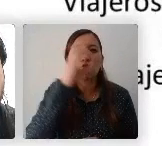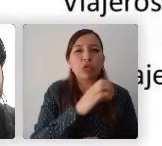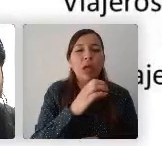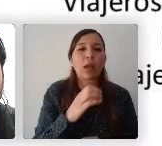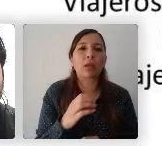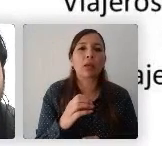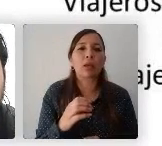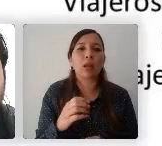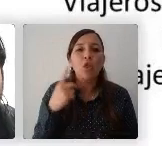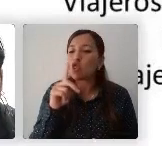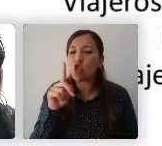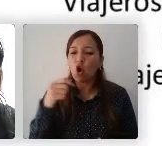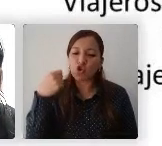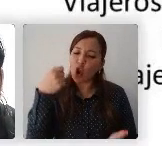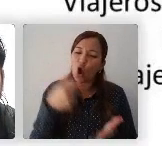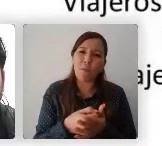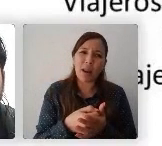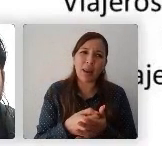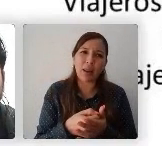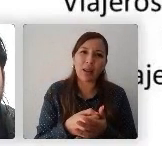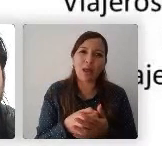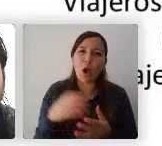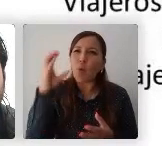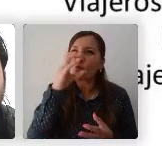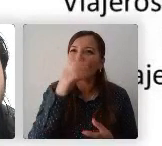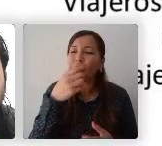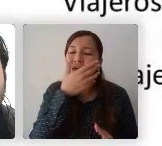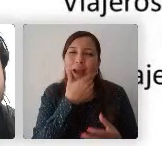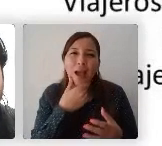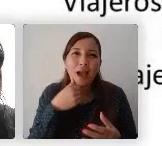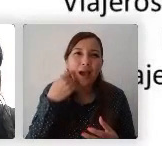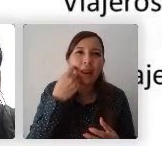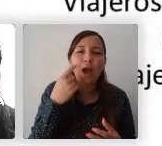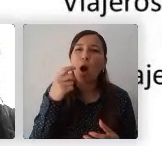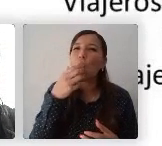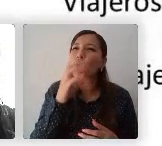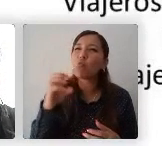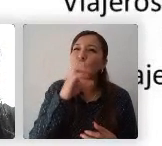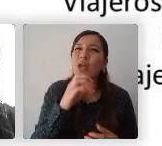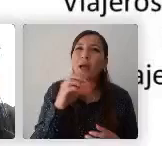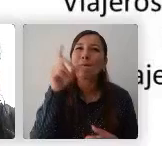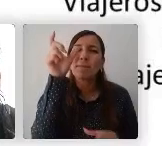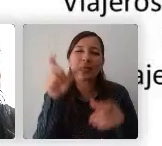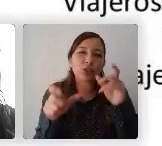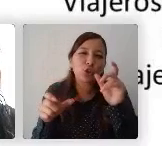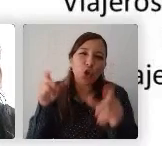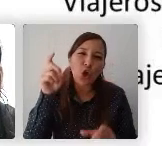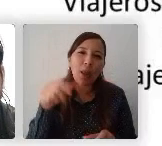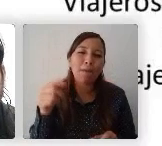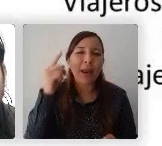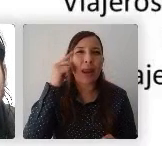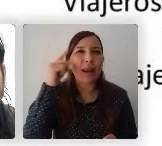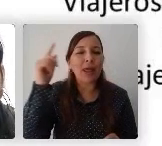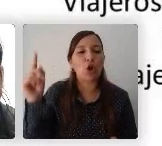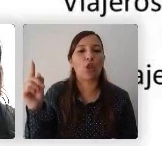solamente poder comprar un producto, sino buscan rostros. Buscan poder comprar recuerdos, que es lo que más importa, ¿no?